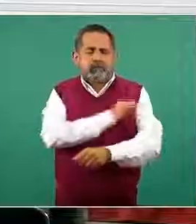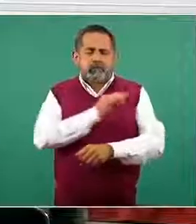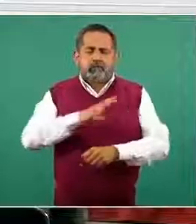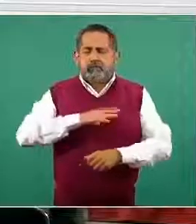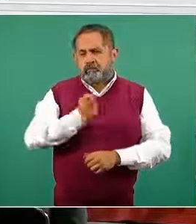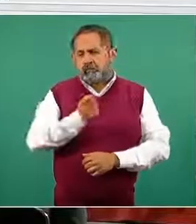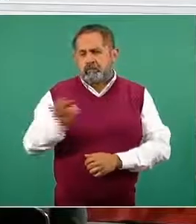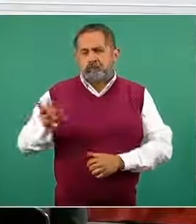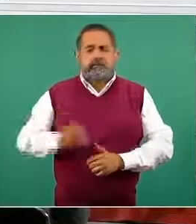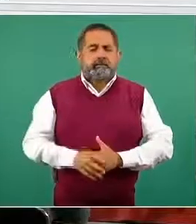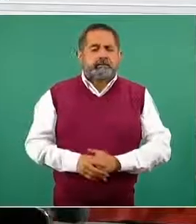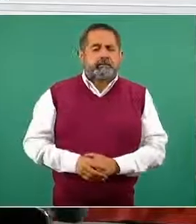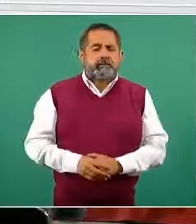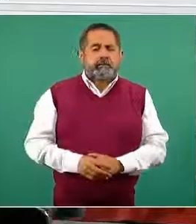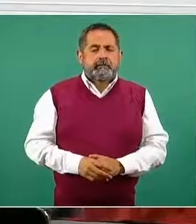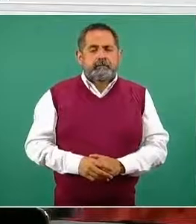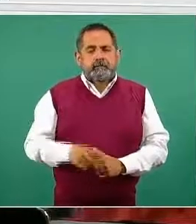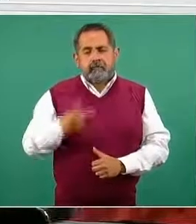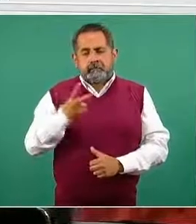vacunación.